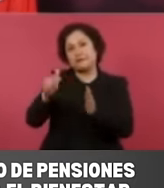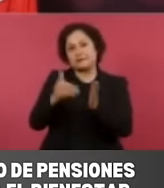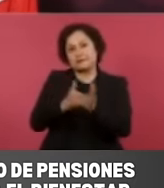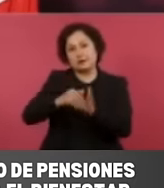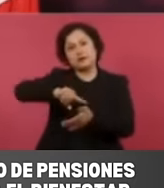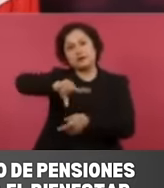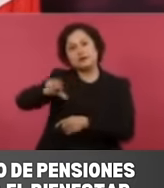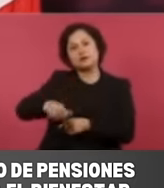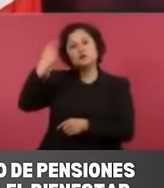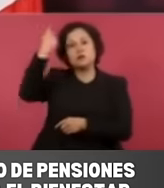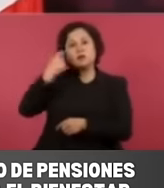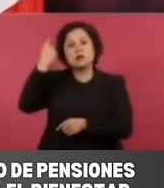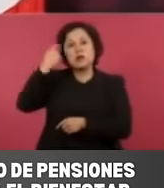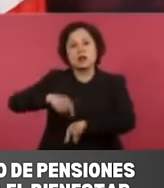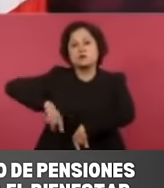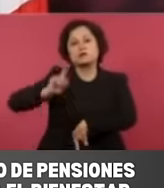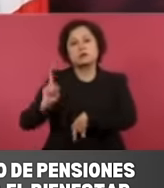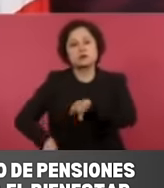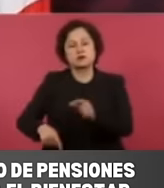3,000.